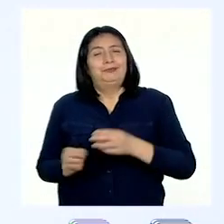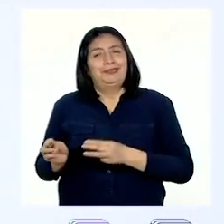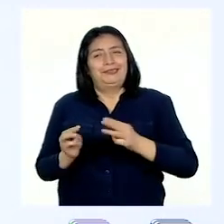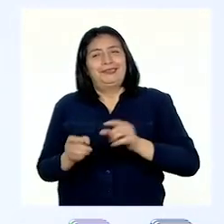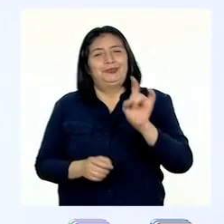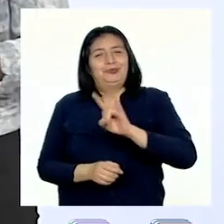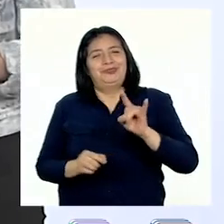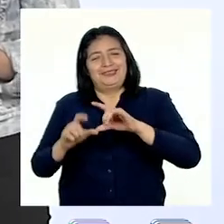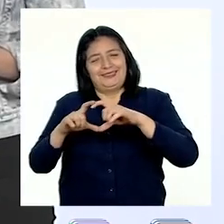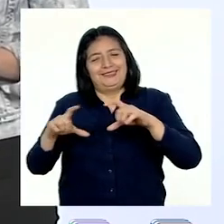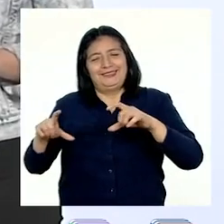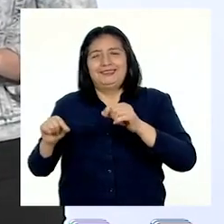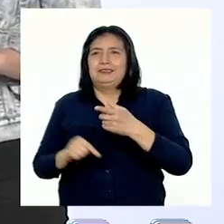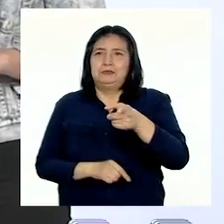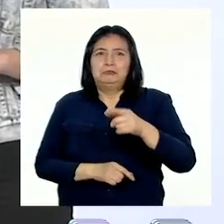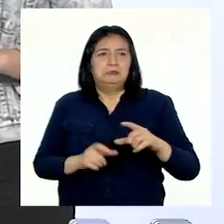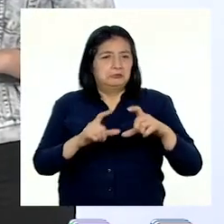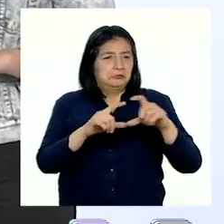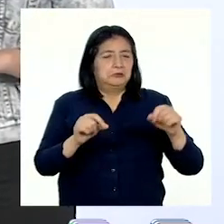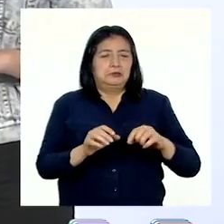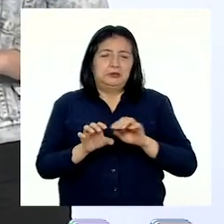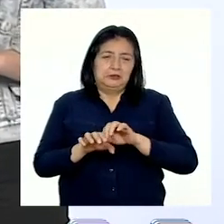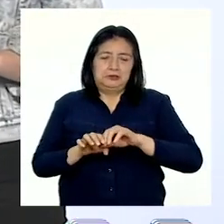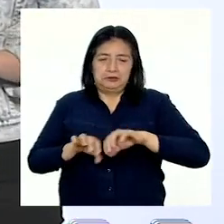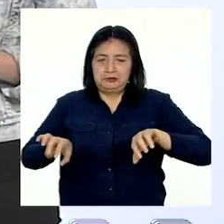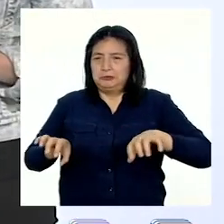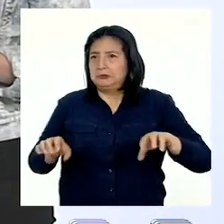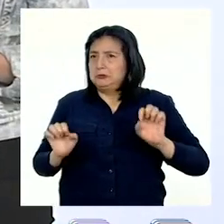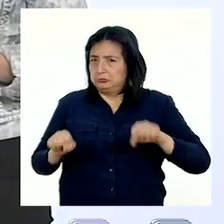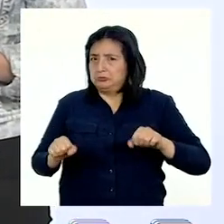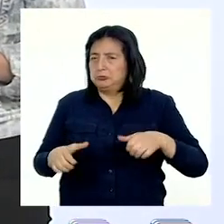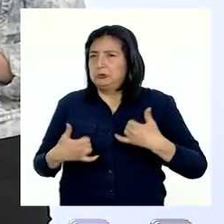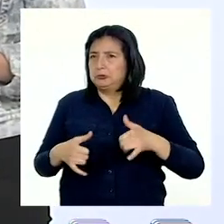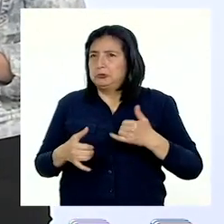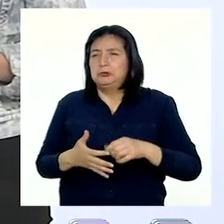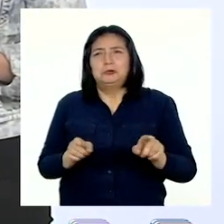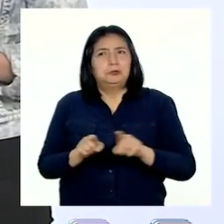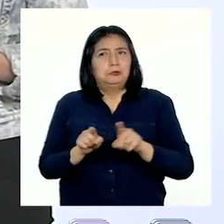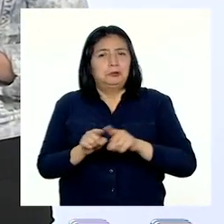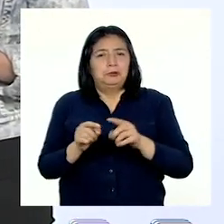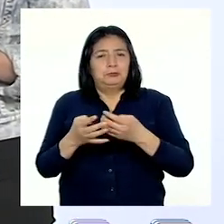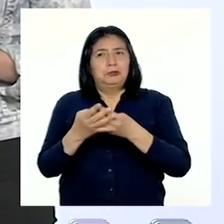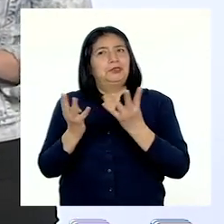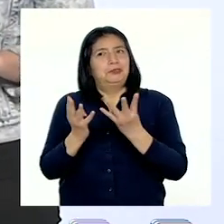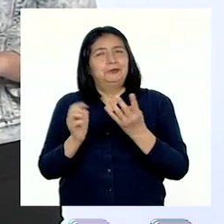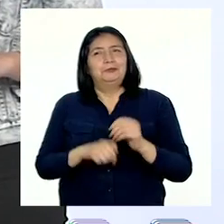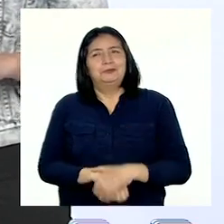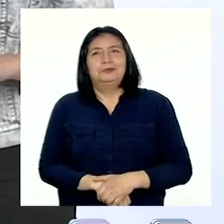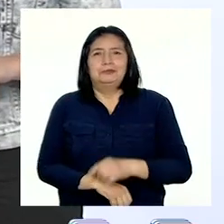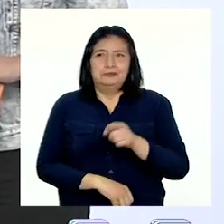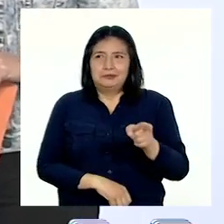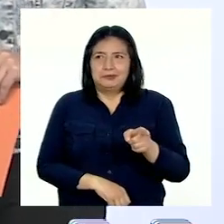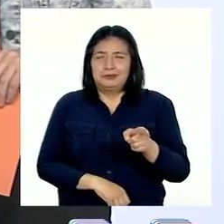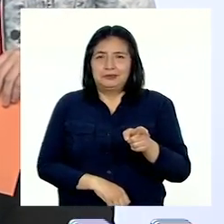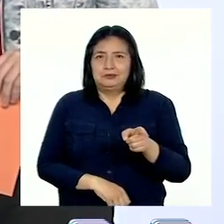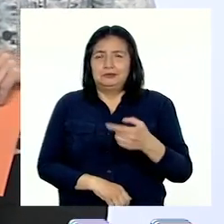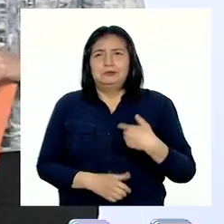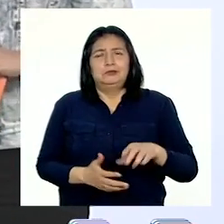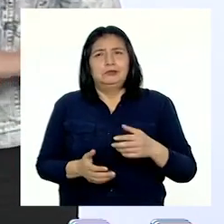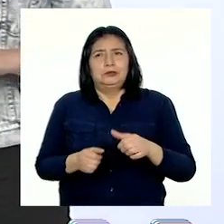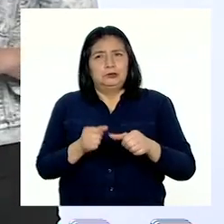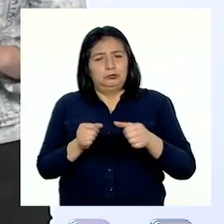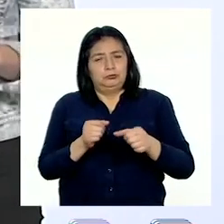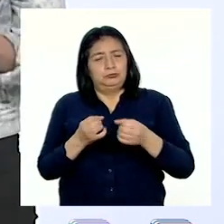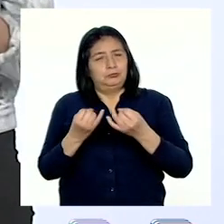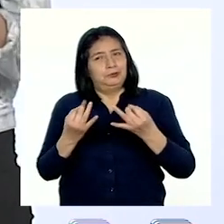estas tarjetas. Con las tarjetas separadas también se puede jugar como si fueran casinos. Para eso hay que